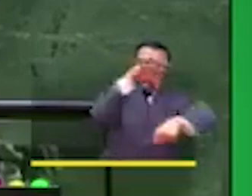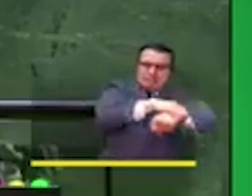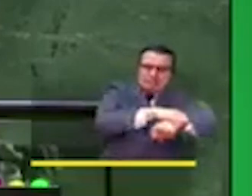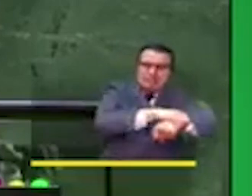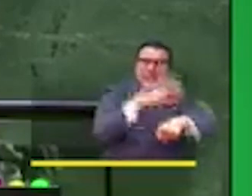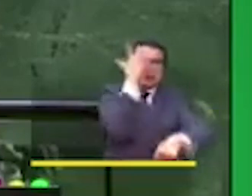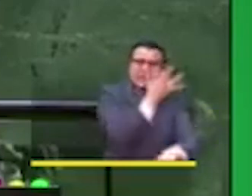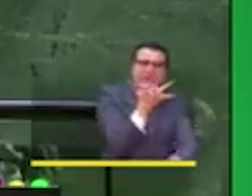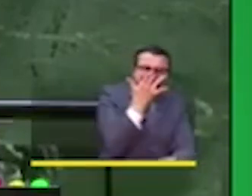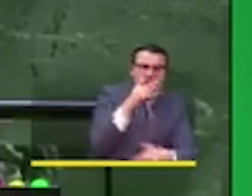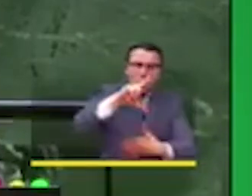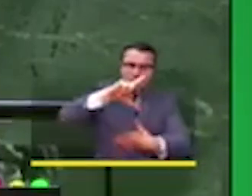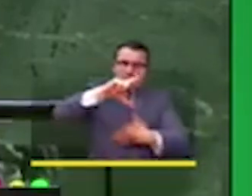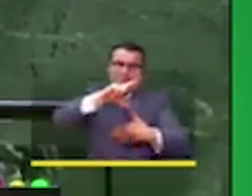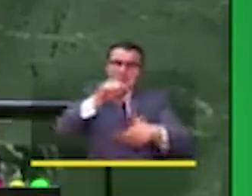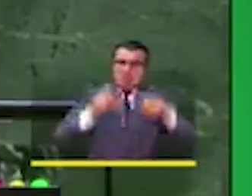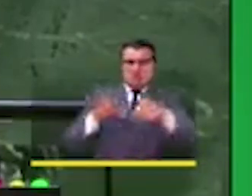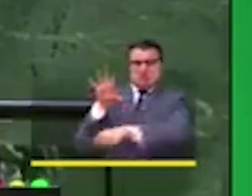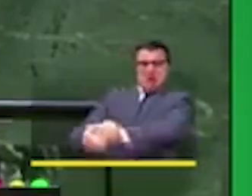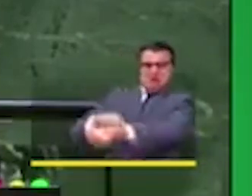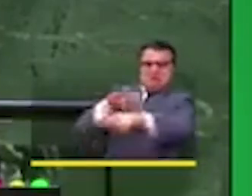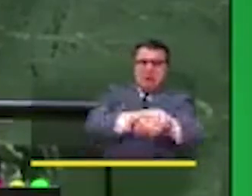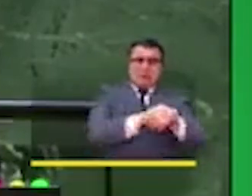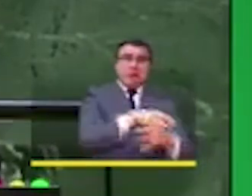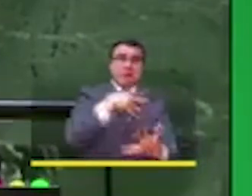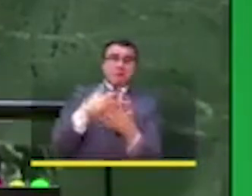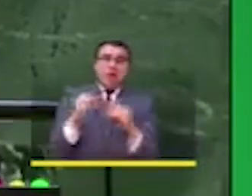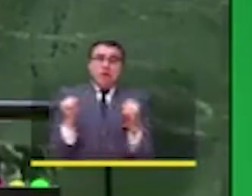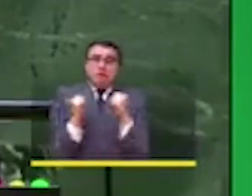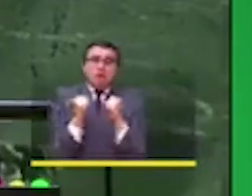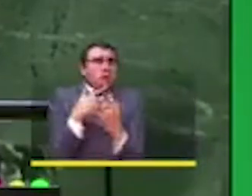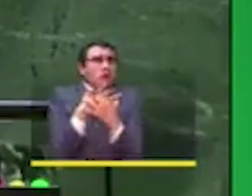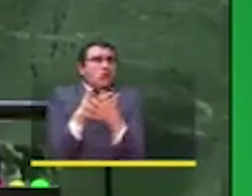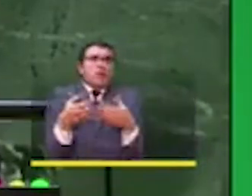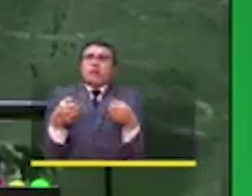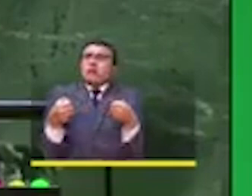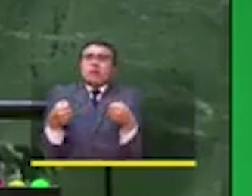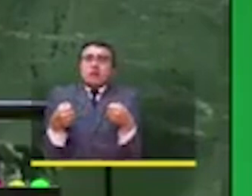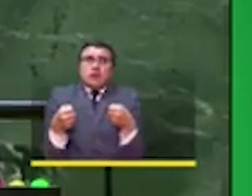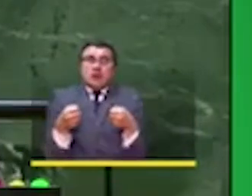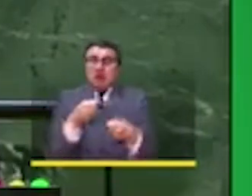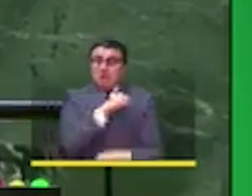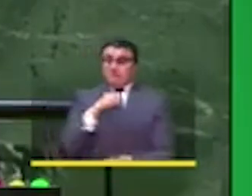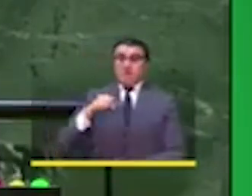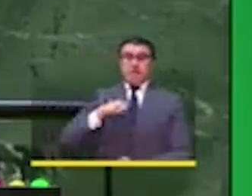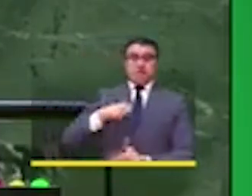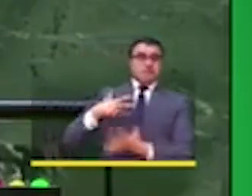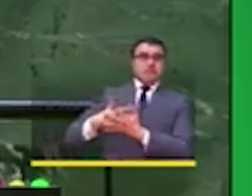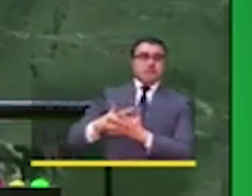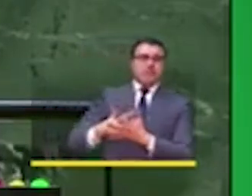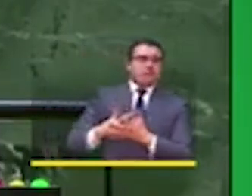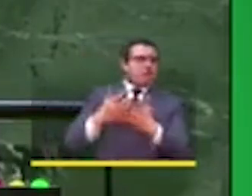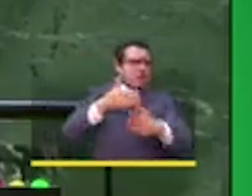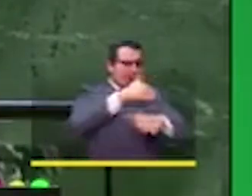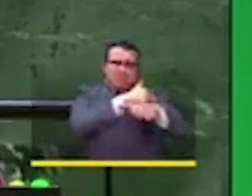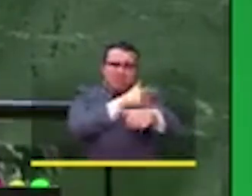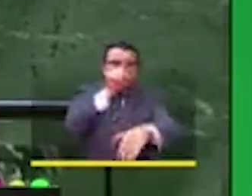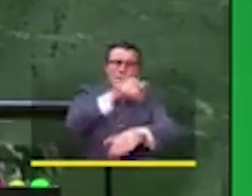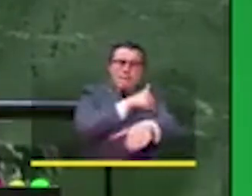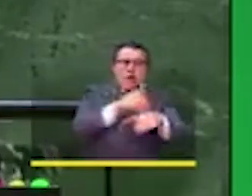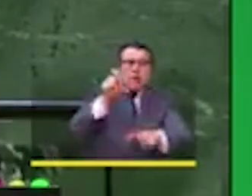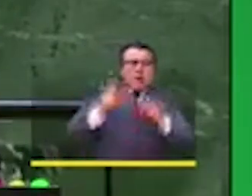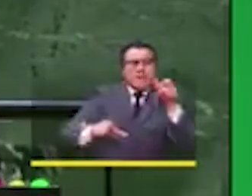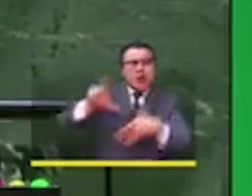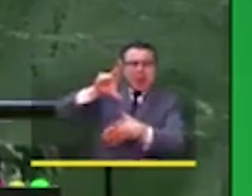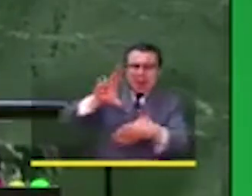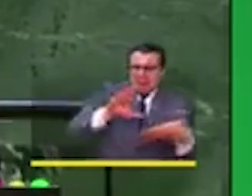cárceles privatizadas, y murió 1 millón de latinoamericanos asesinados, y se destruyeron democracias en